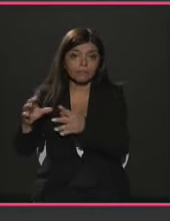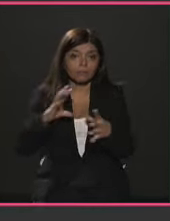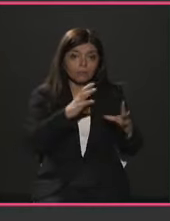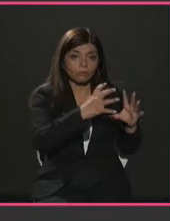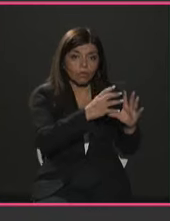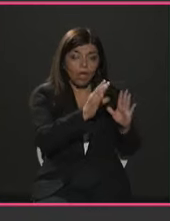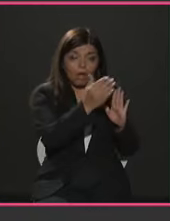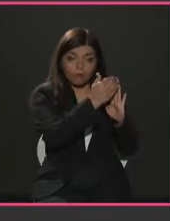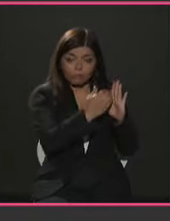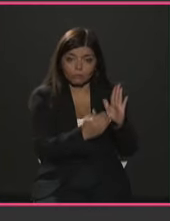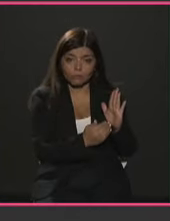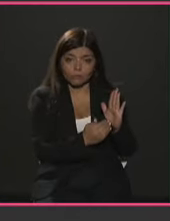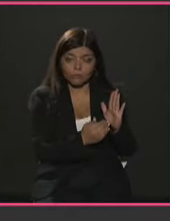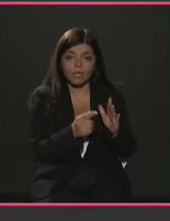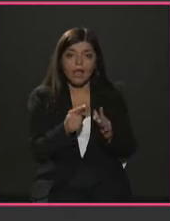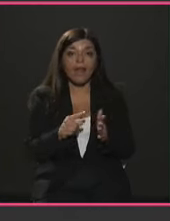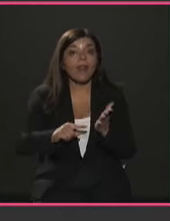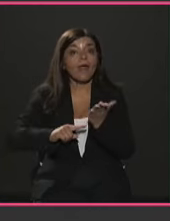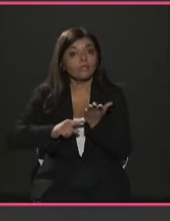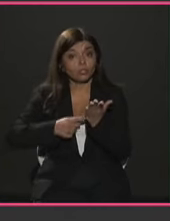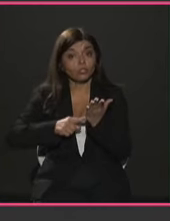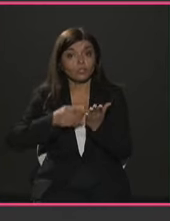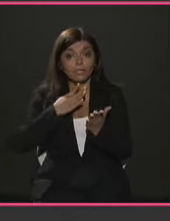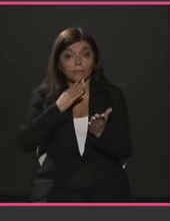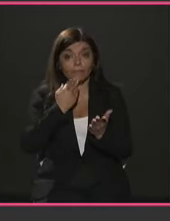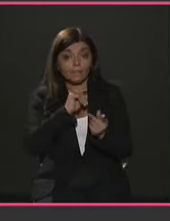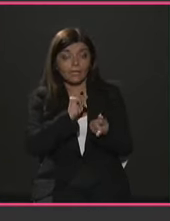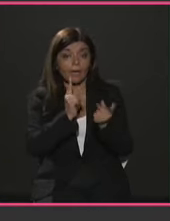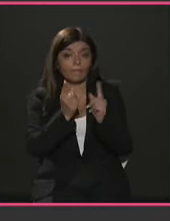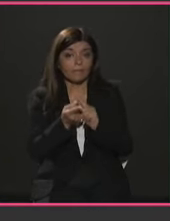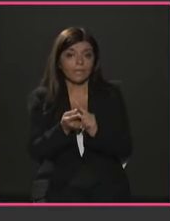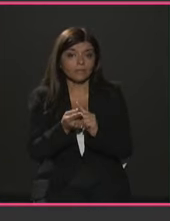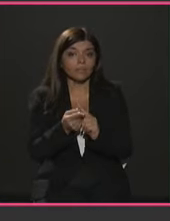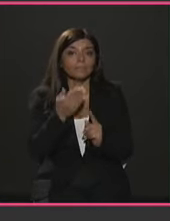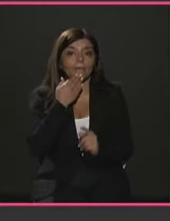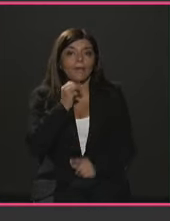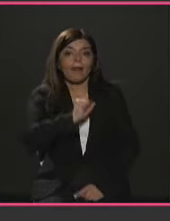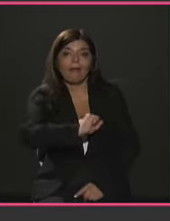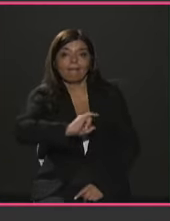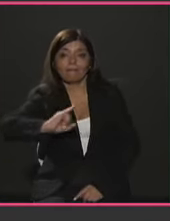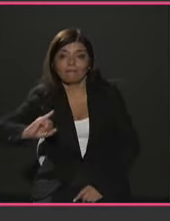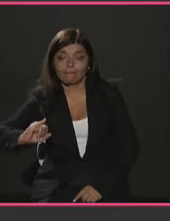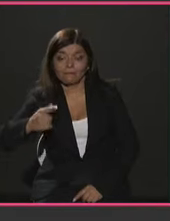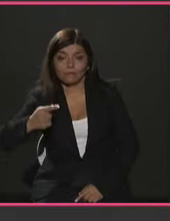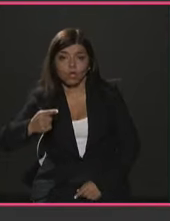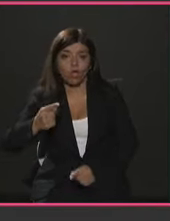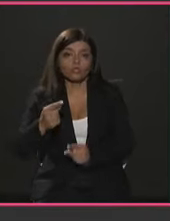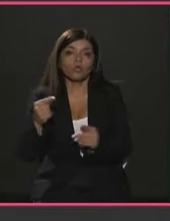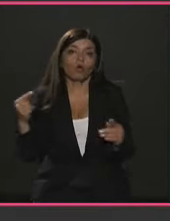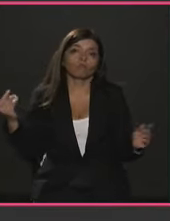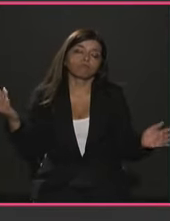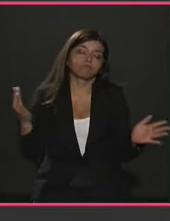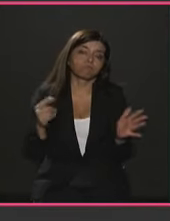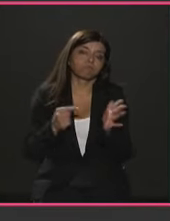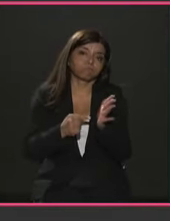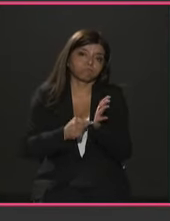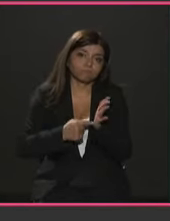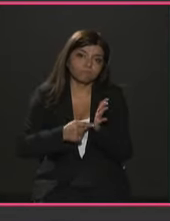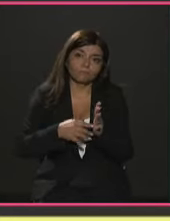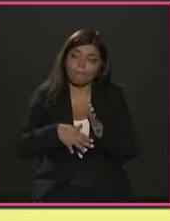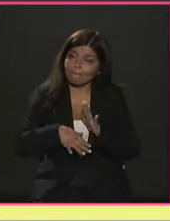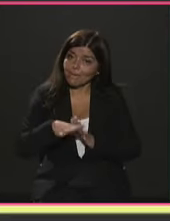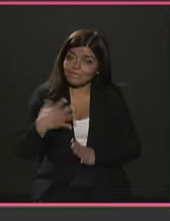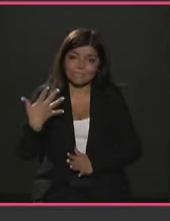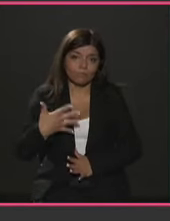eh y la tecnología está cambiando y entre ellas la Inteligencia artificial que es quizás la disrupción tecnológica más importante de las